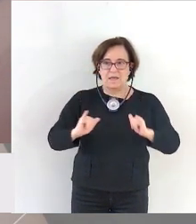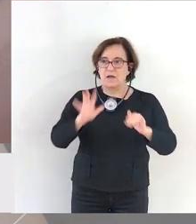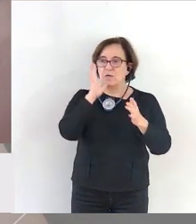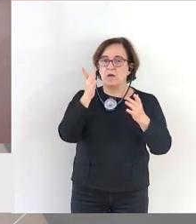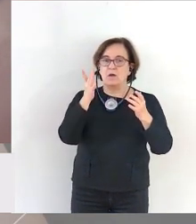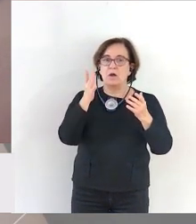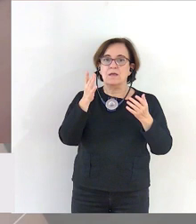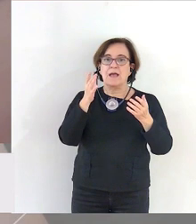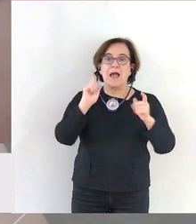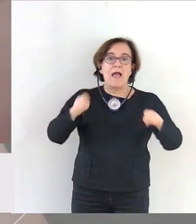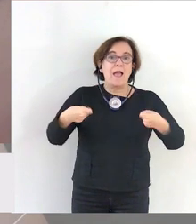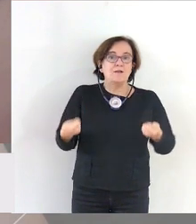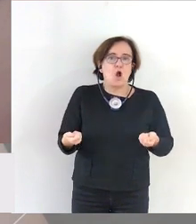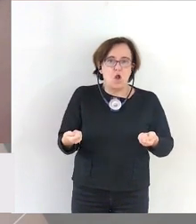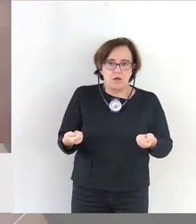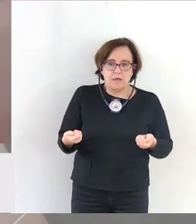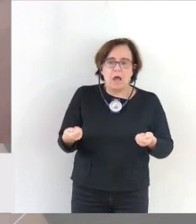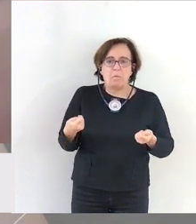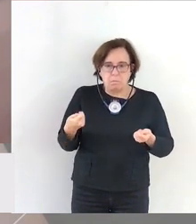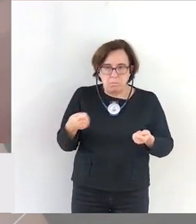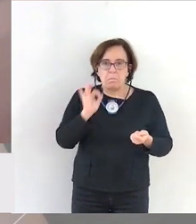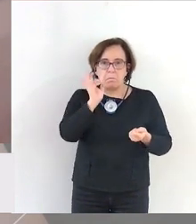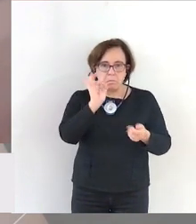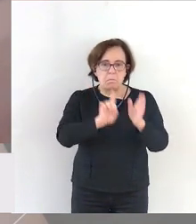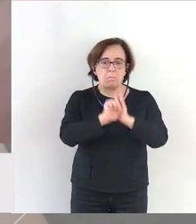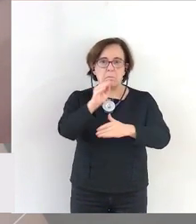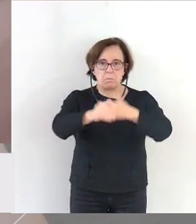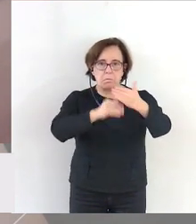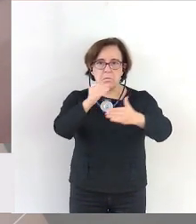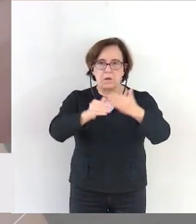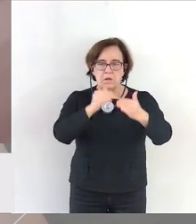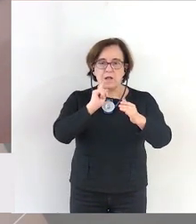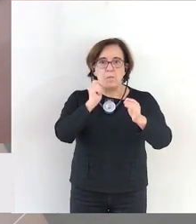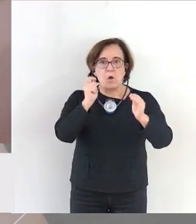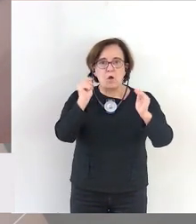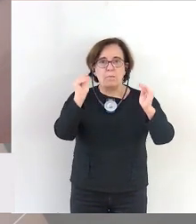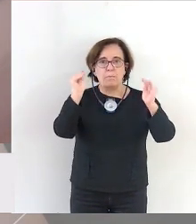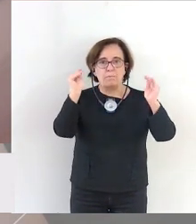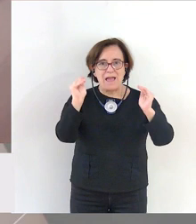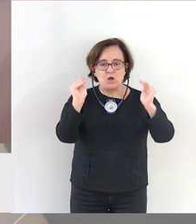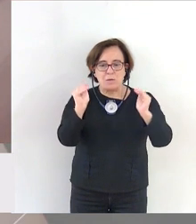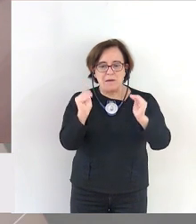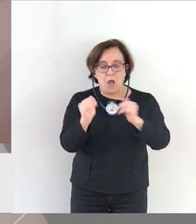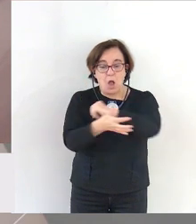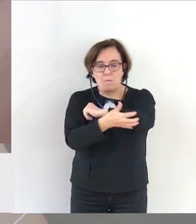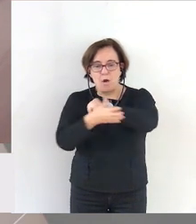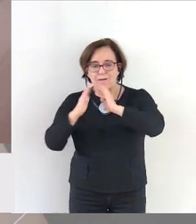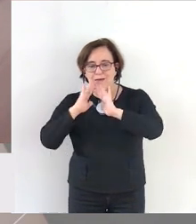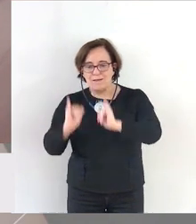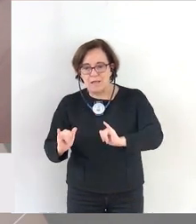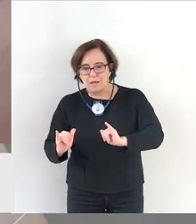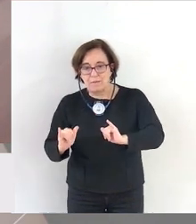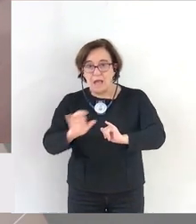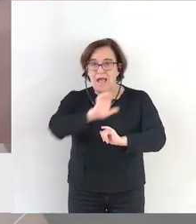ecología sí se ha progresado mucho por lo menos para mitigar la pobreza energética en